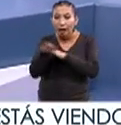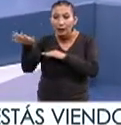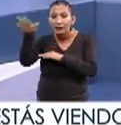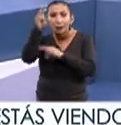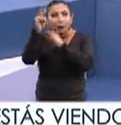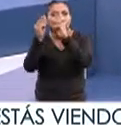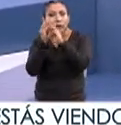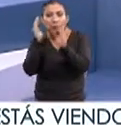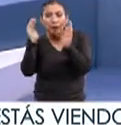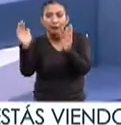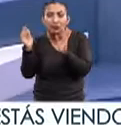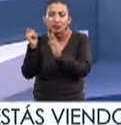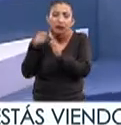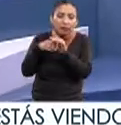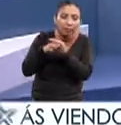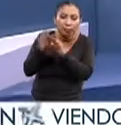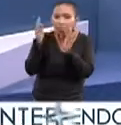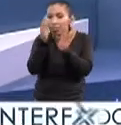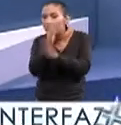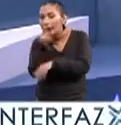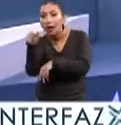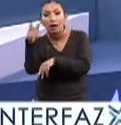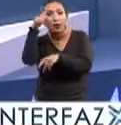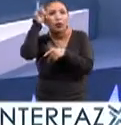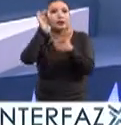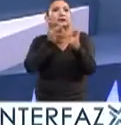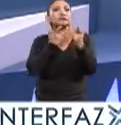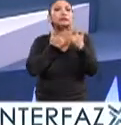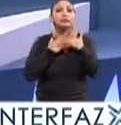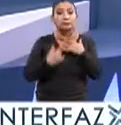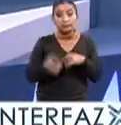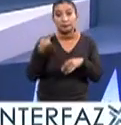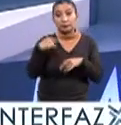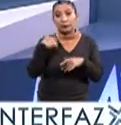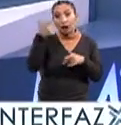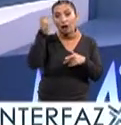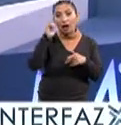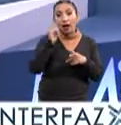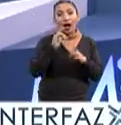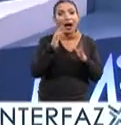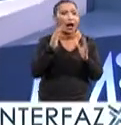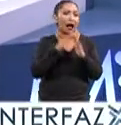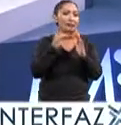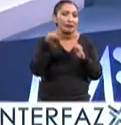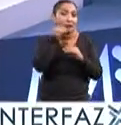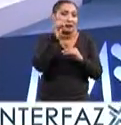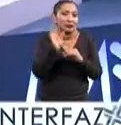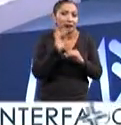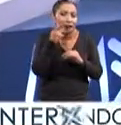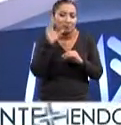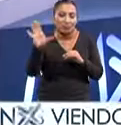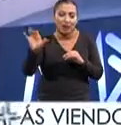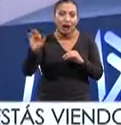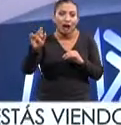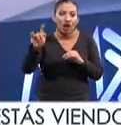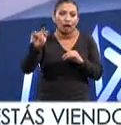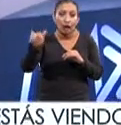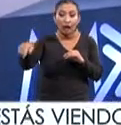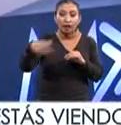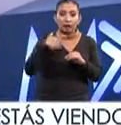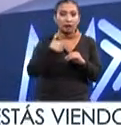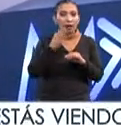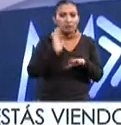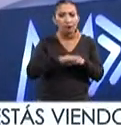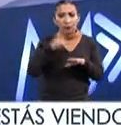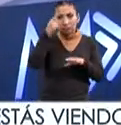ese mundo fantástico que es la locura, ¿no? Que es la loca de la casa, como él lo dice, hablando de Carlota, que tiene